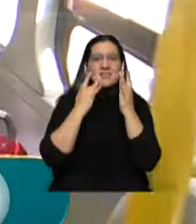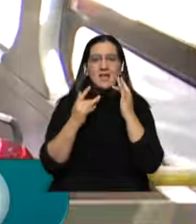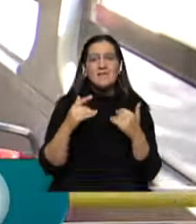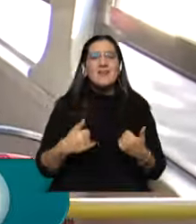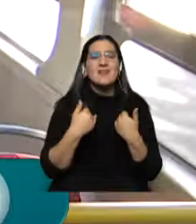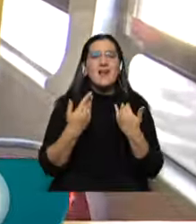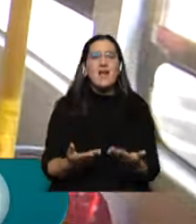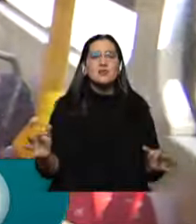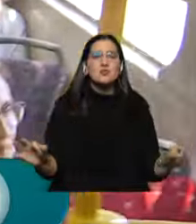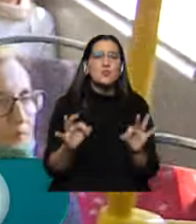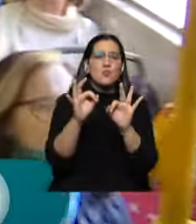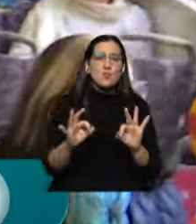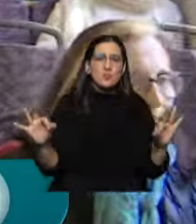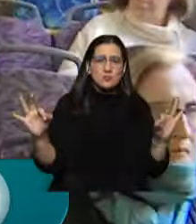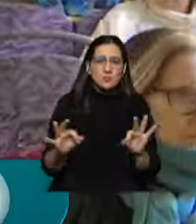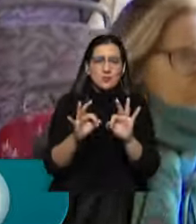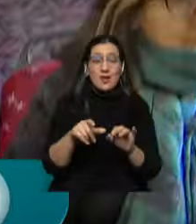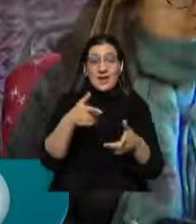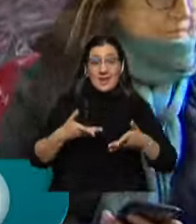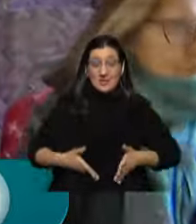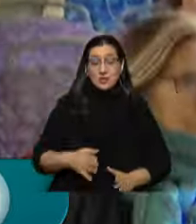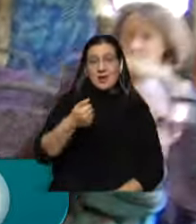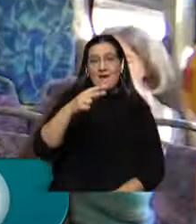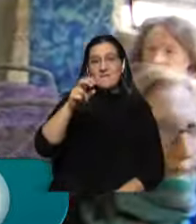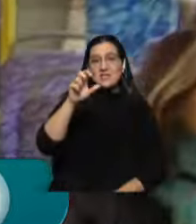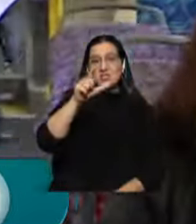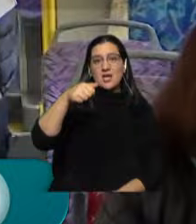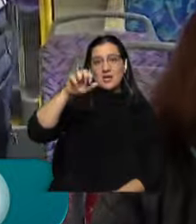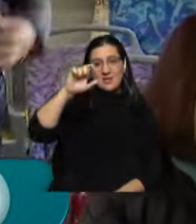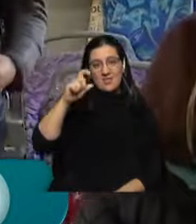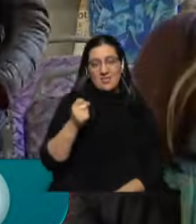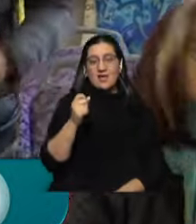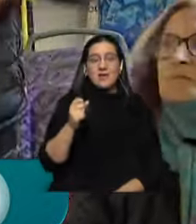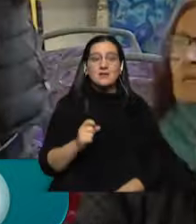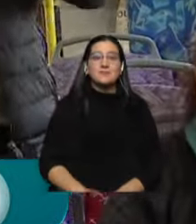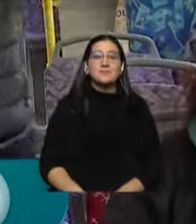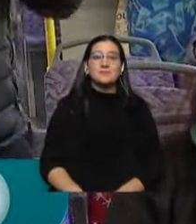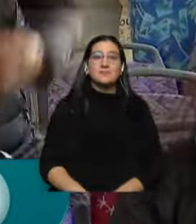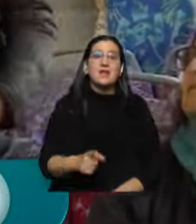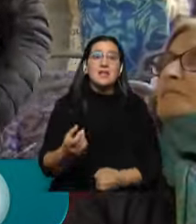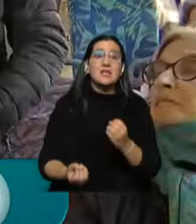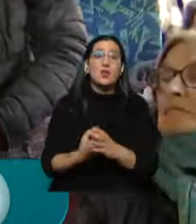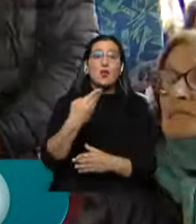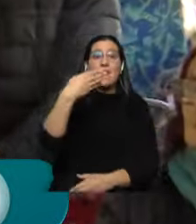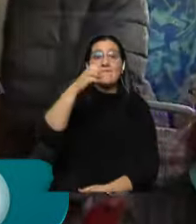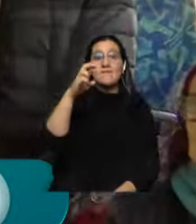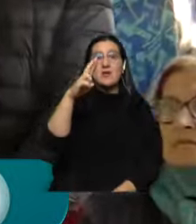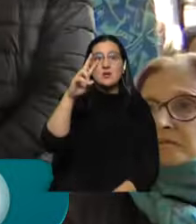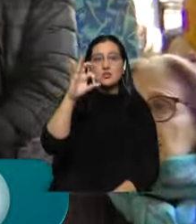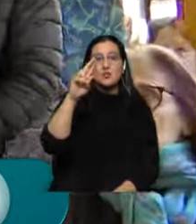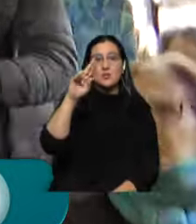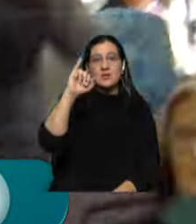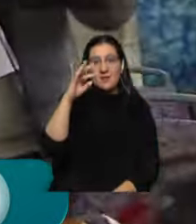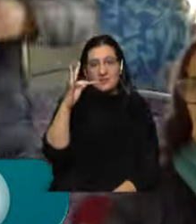a regalar su música en la mañana. Él nació en Avellaneda, era número 10 de Lanús hace un par de años. Creó la Versuit Bergarabat después de 21